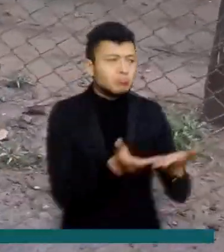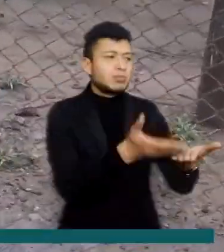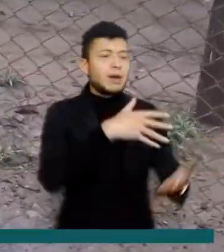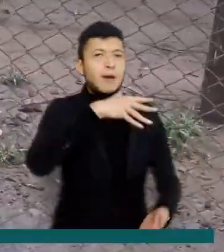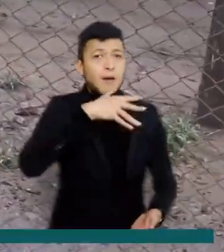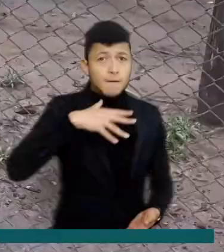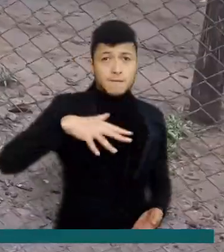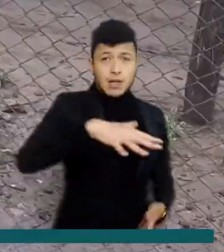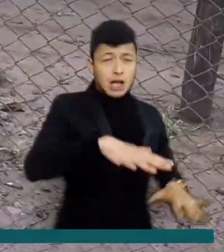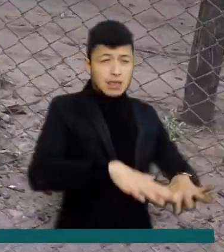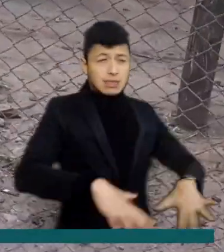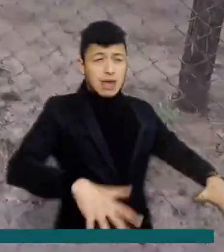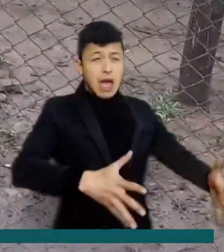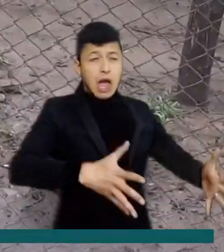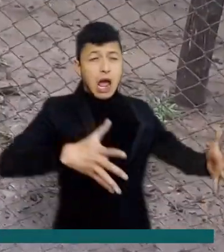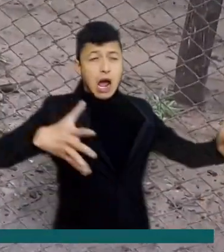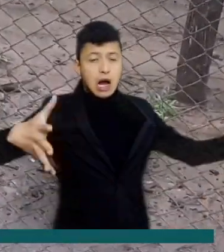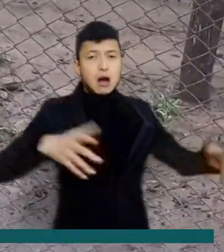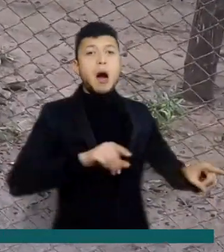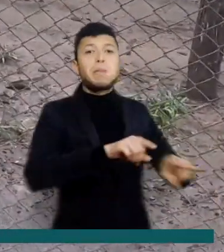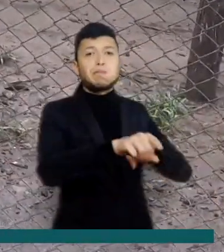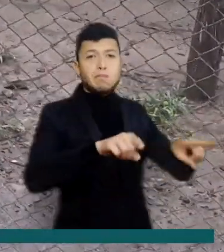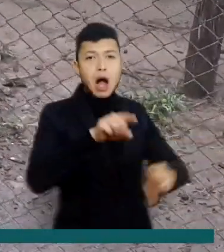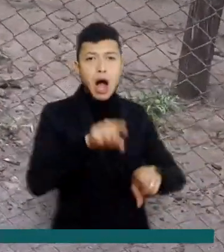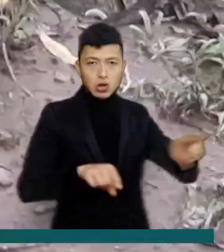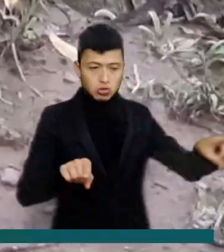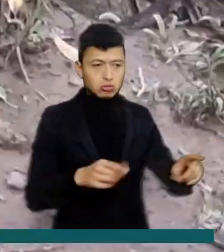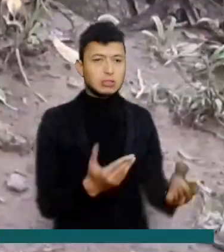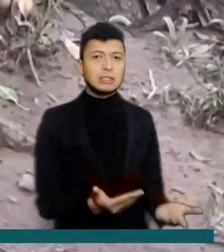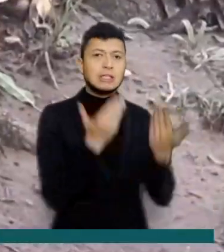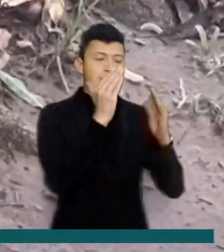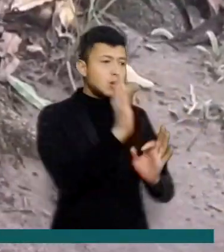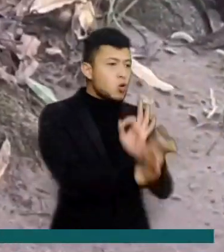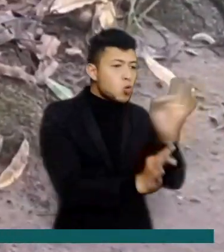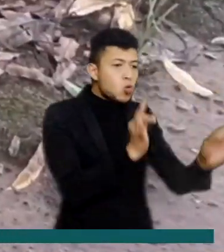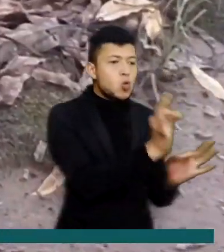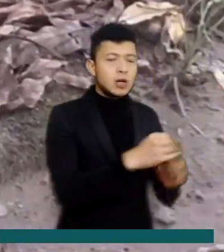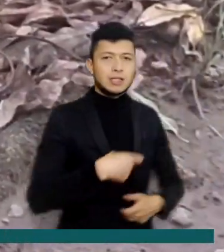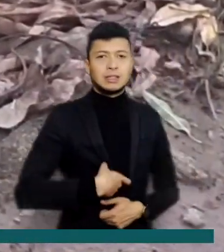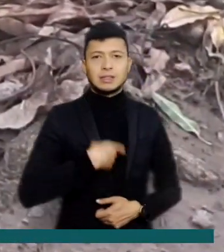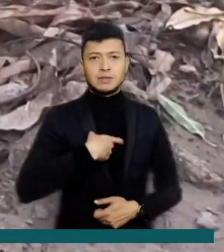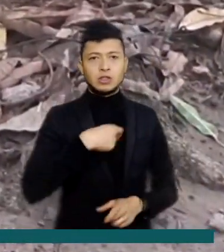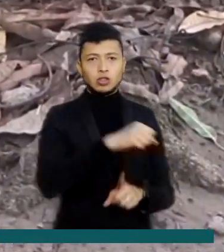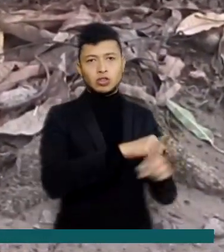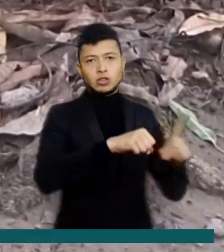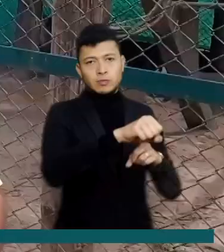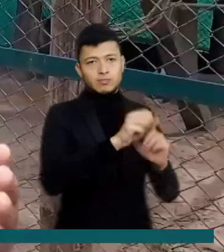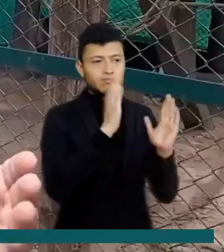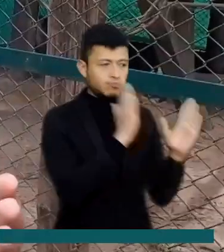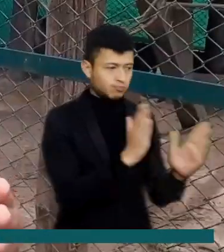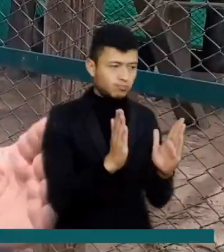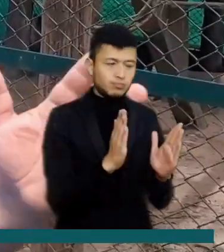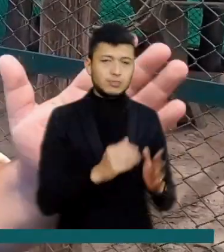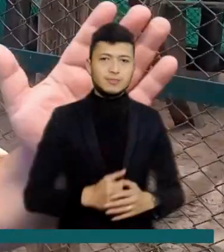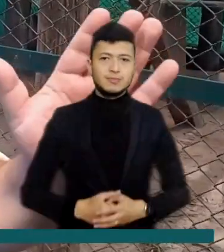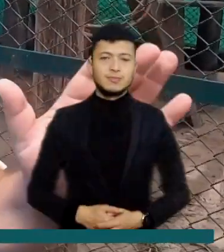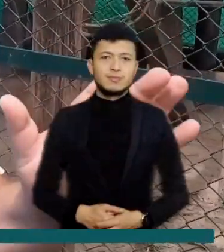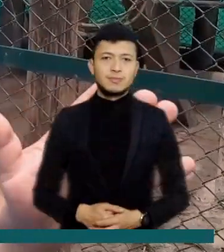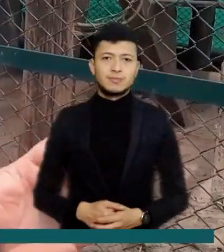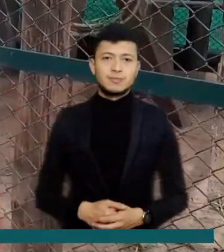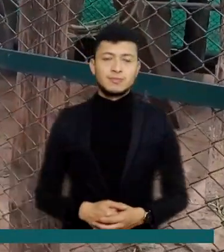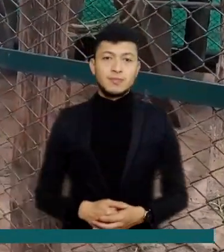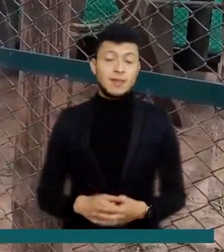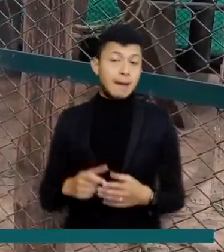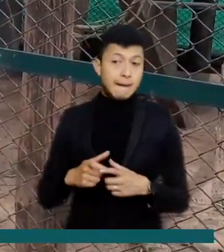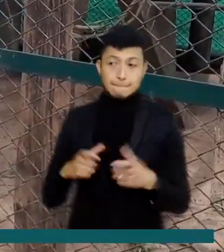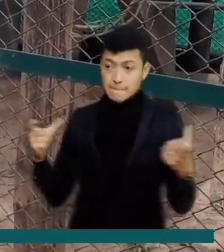finqueros, que tienen grandes extensiones de tierra y que en muchos casos se convierten en reservas de la sociedad civil. Claramente la